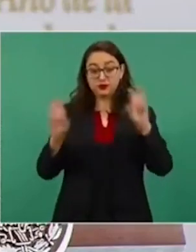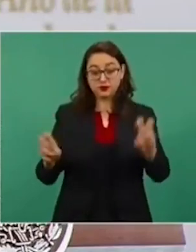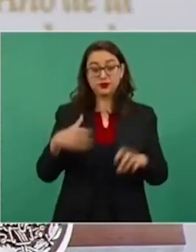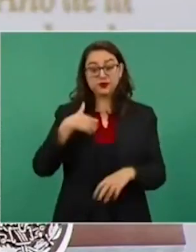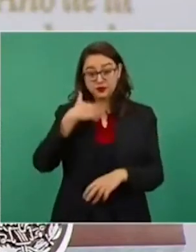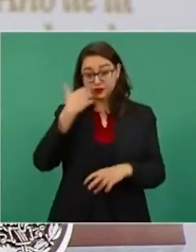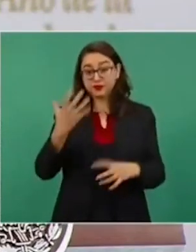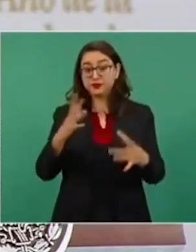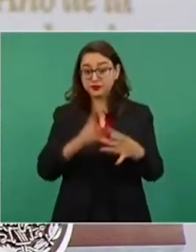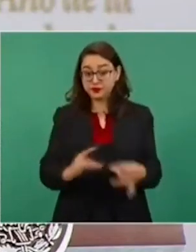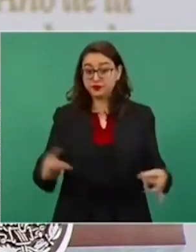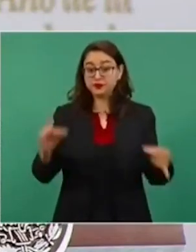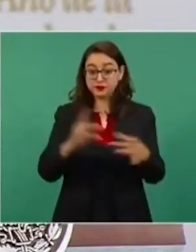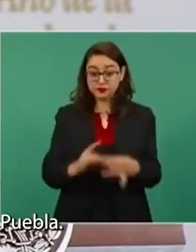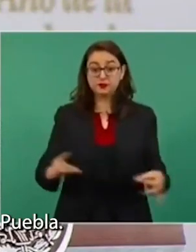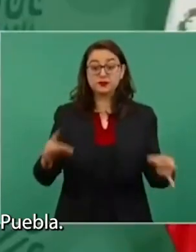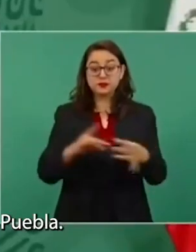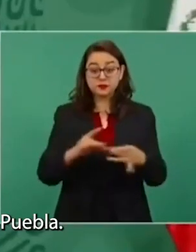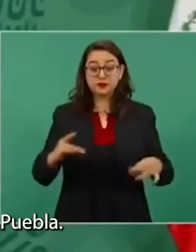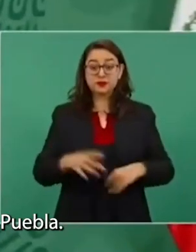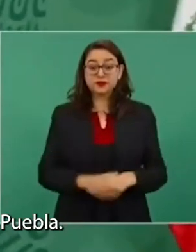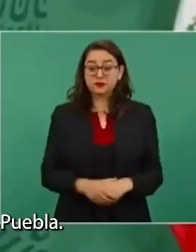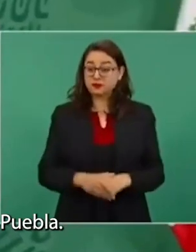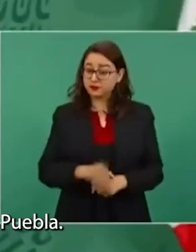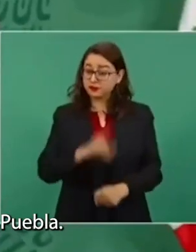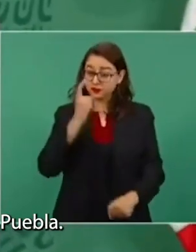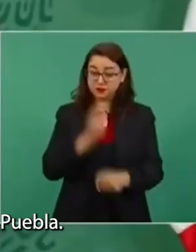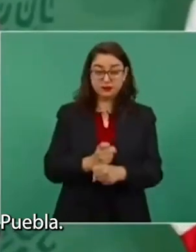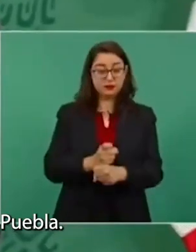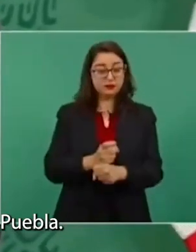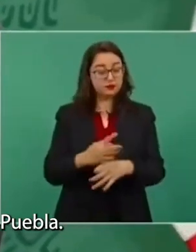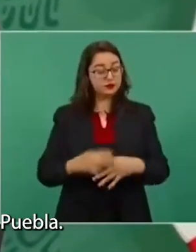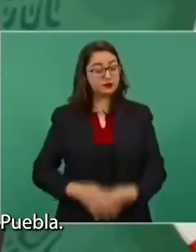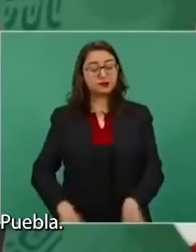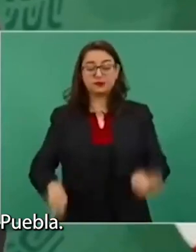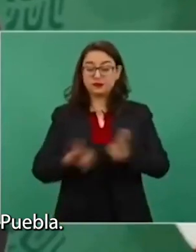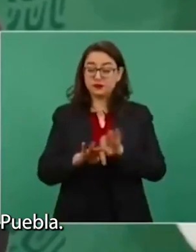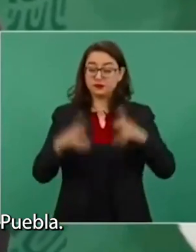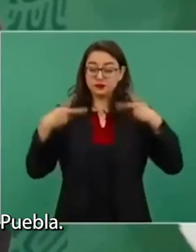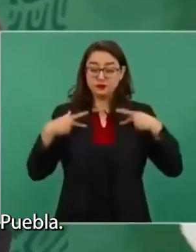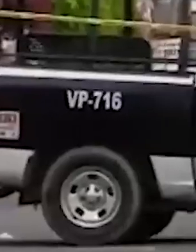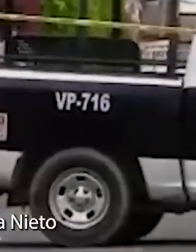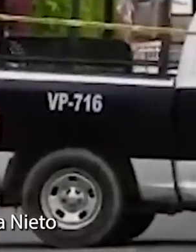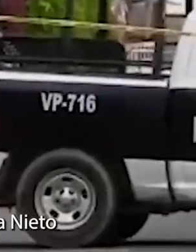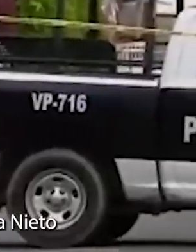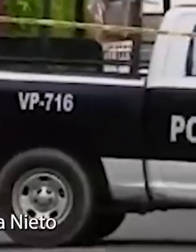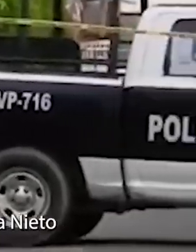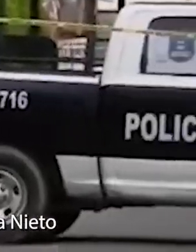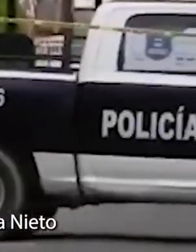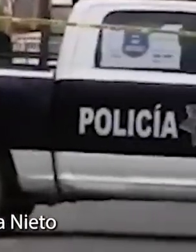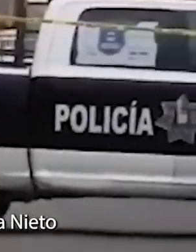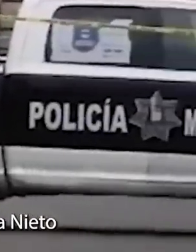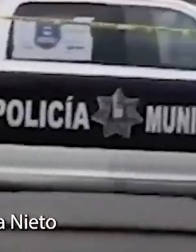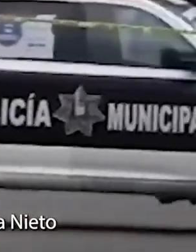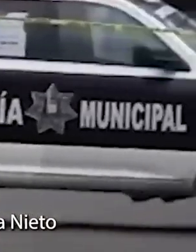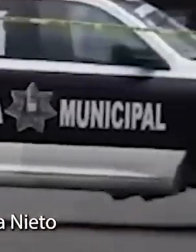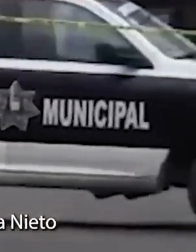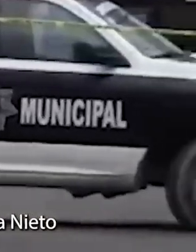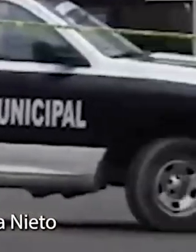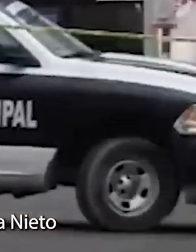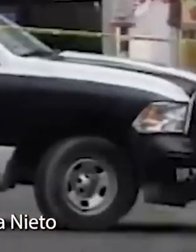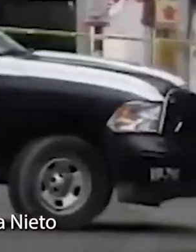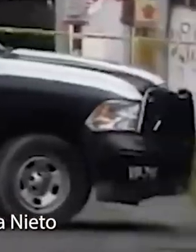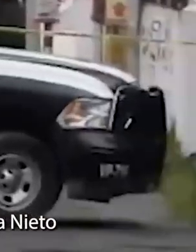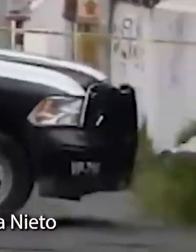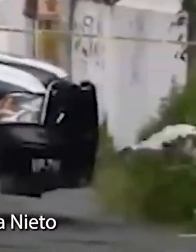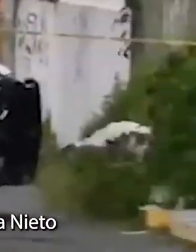los índices de seguridad y los de pobreza para garantizar una mejor calidad de vida en el estado de Puebla. Tan solo entre 2018 y